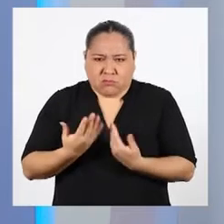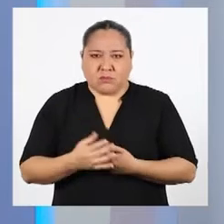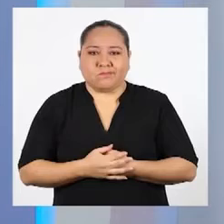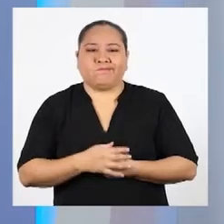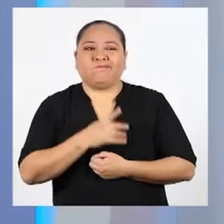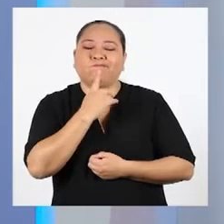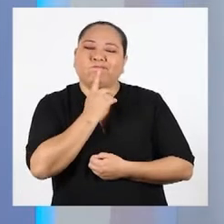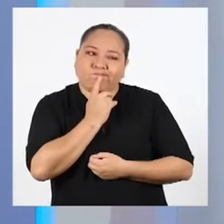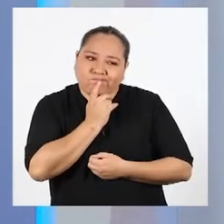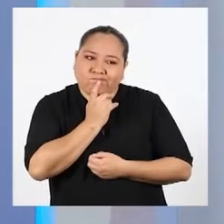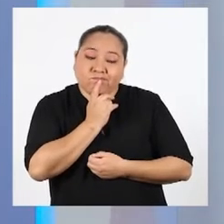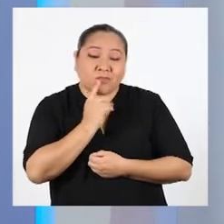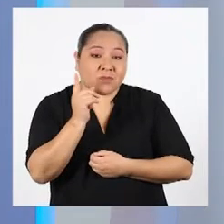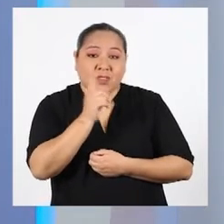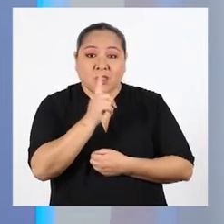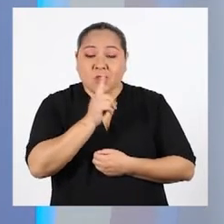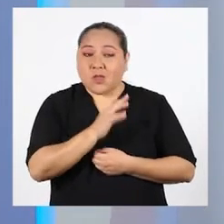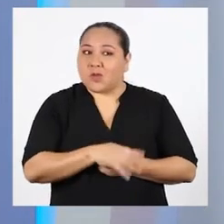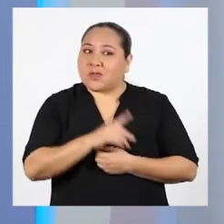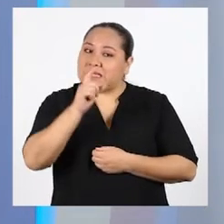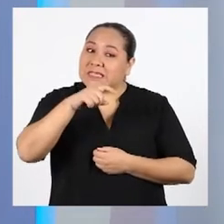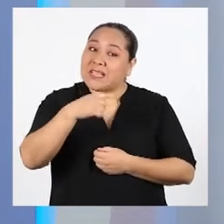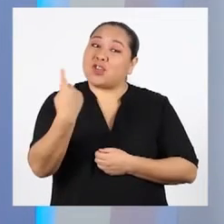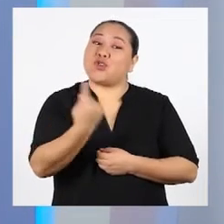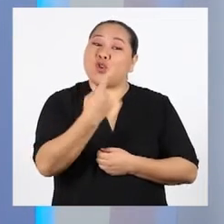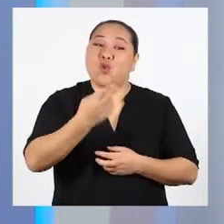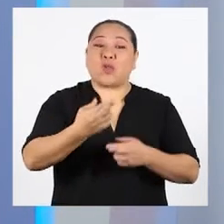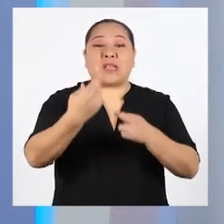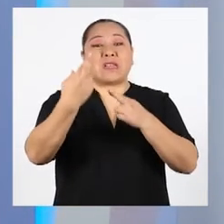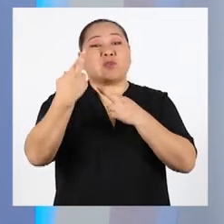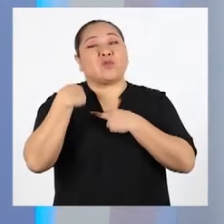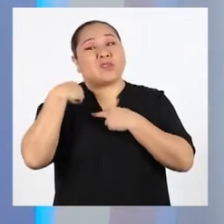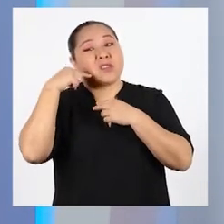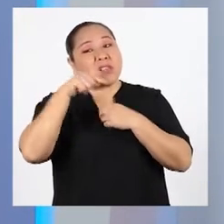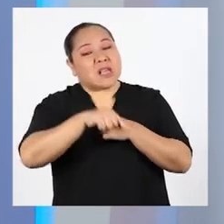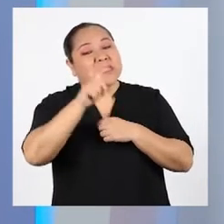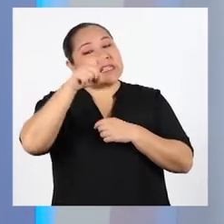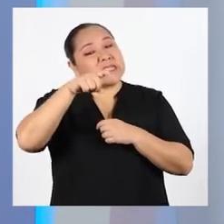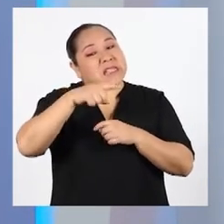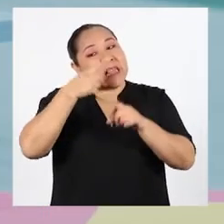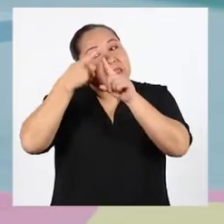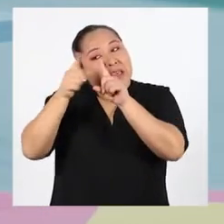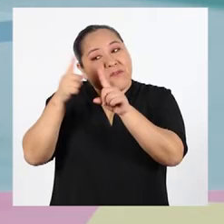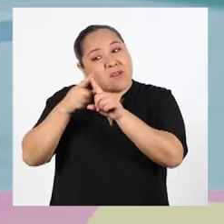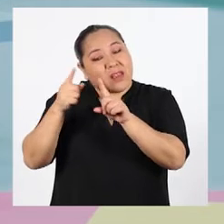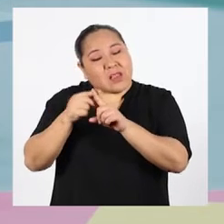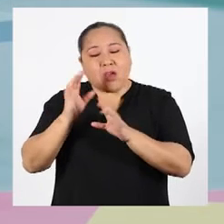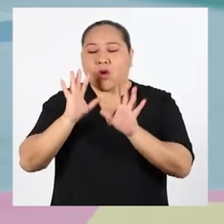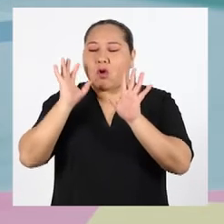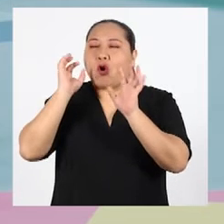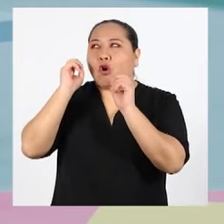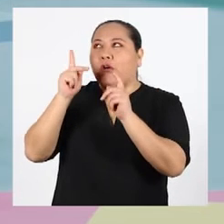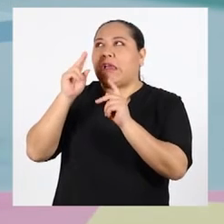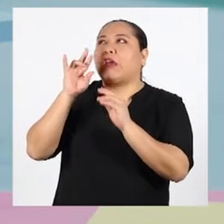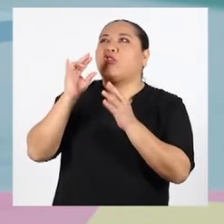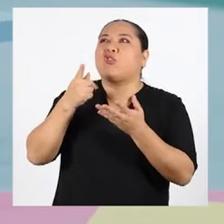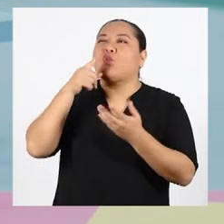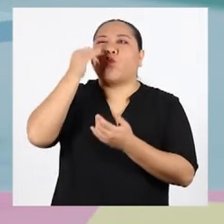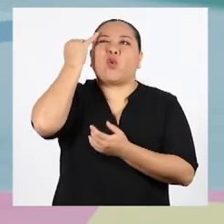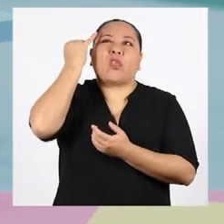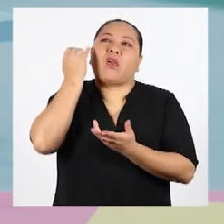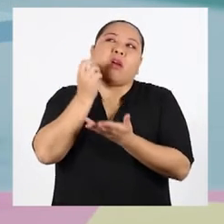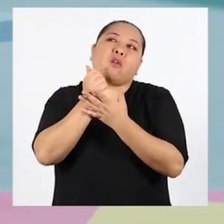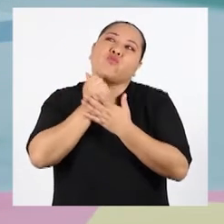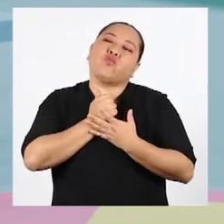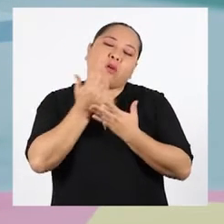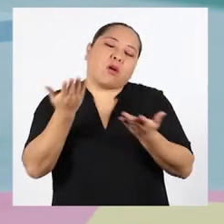caso. No basta con tener un cargo, Tocino. Hacen falta otras cosas. Ok, Rodrigo, ¿cuál es tu idea